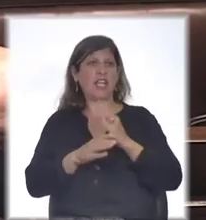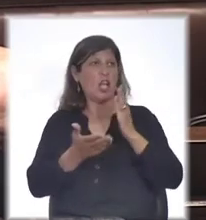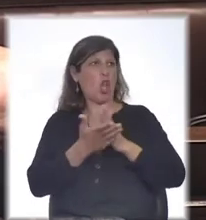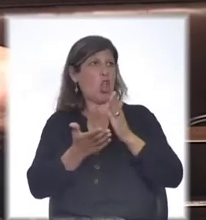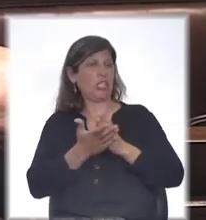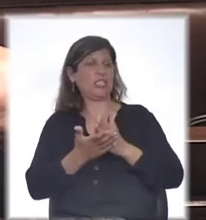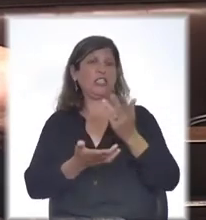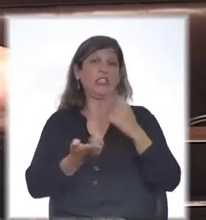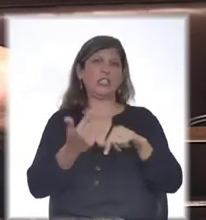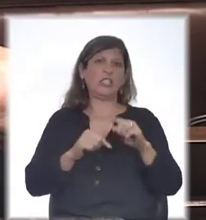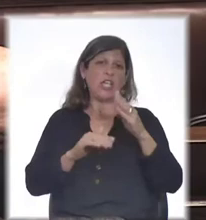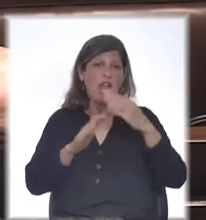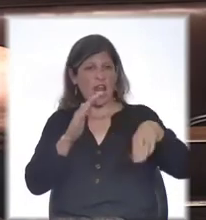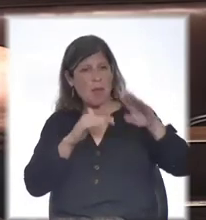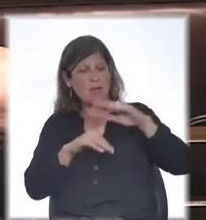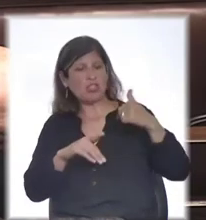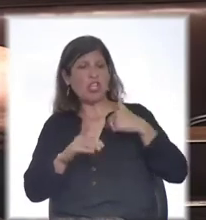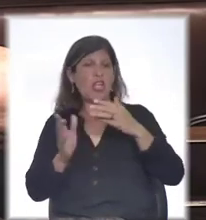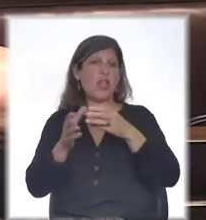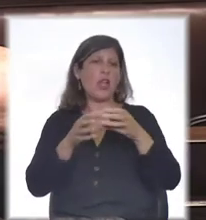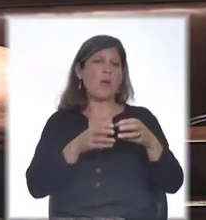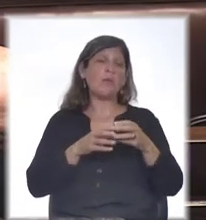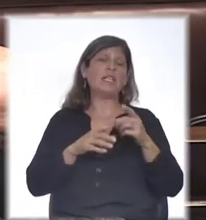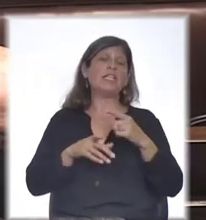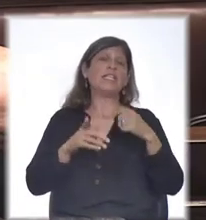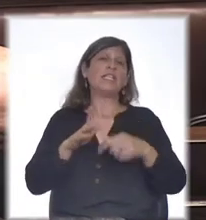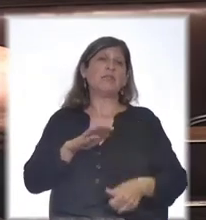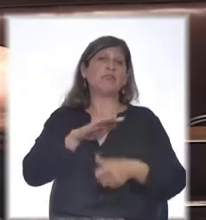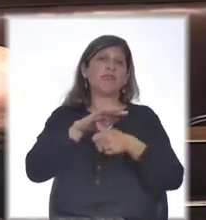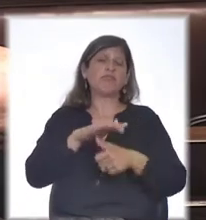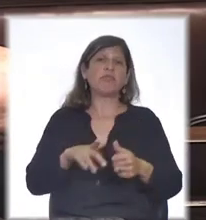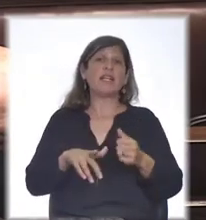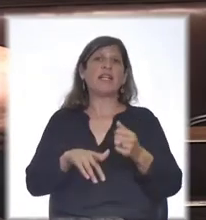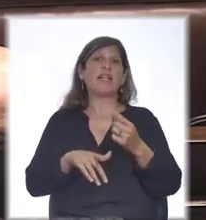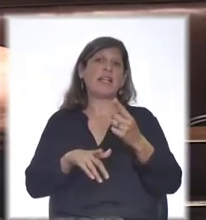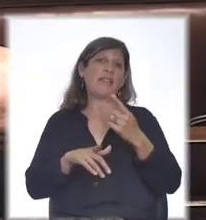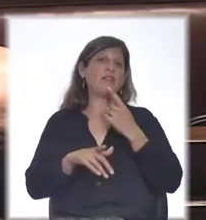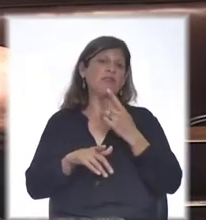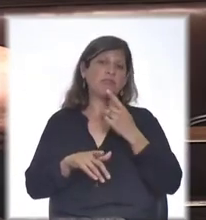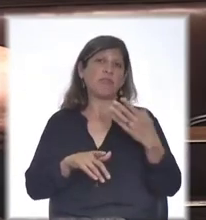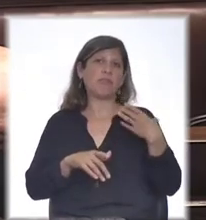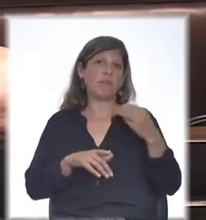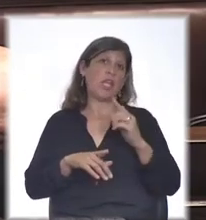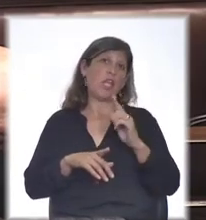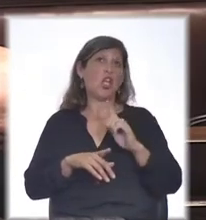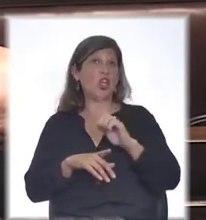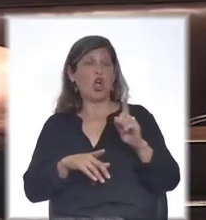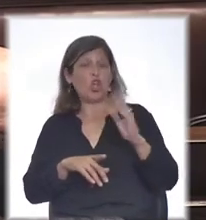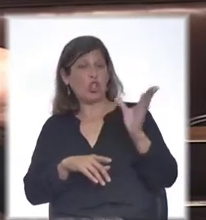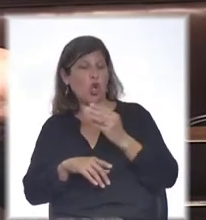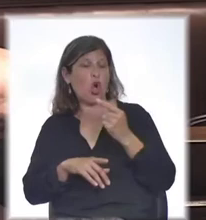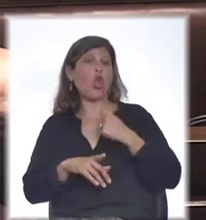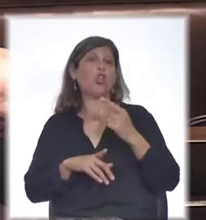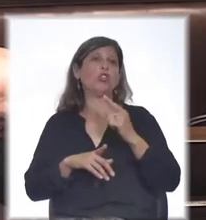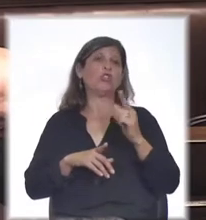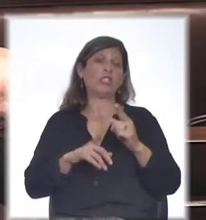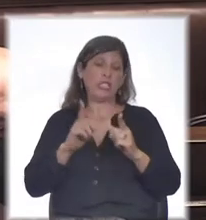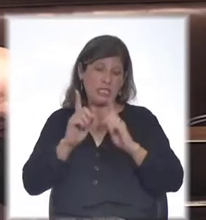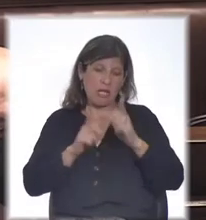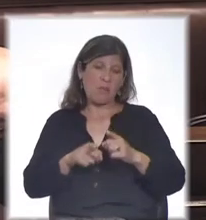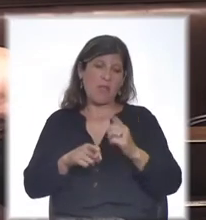mayoría de los dirigentes de los partidos tradicionales, aunque no todos, y la totalidad de los dirigentes del Frente Amplio, pese a que muchos